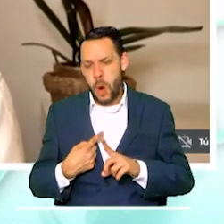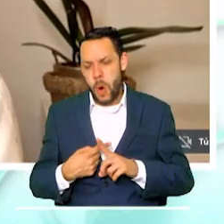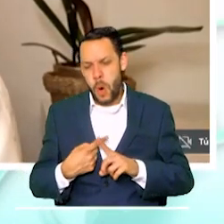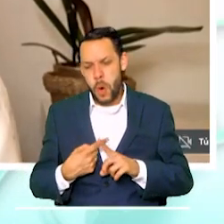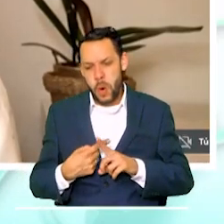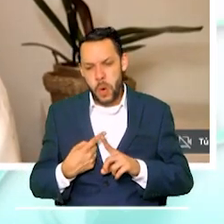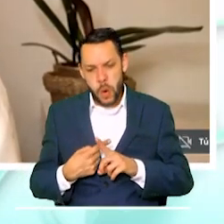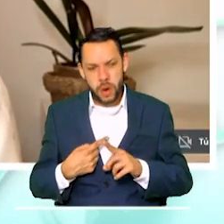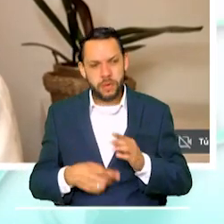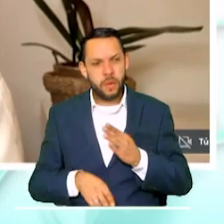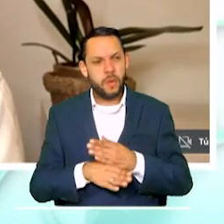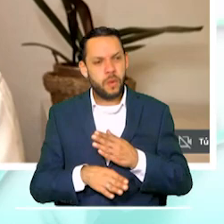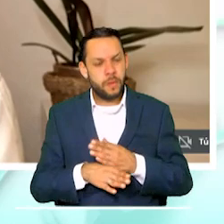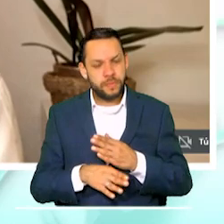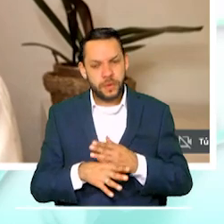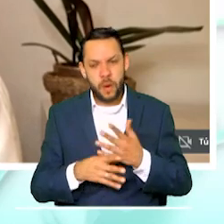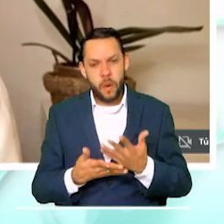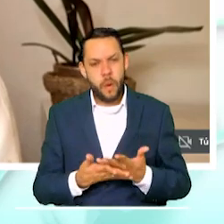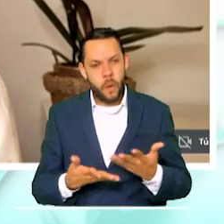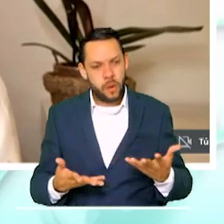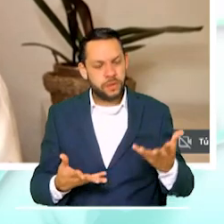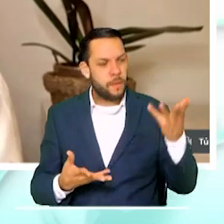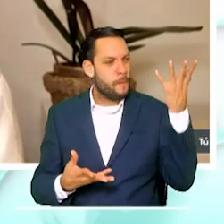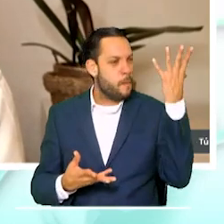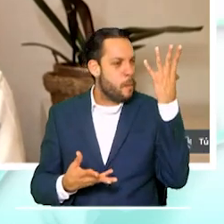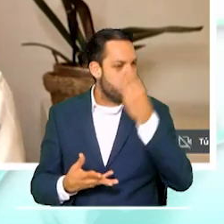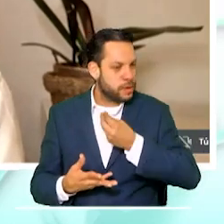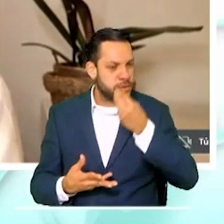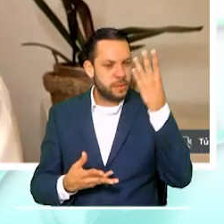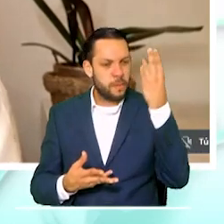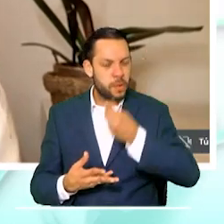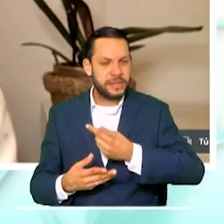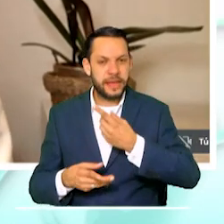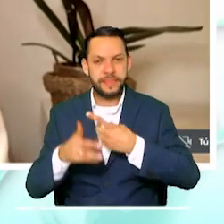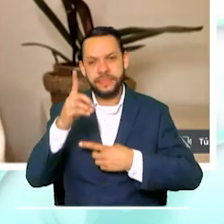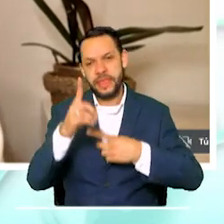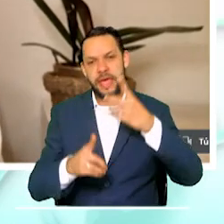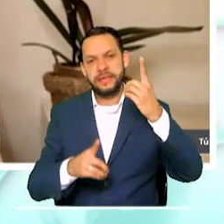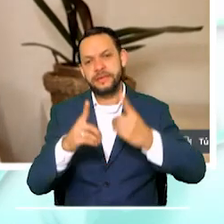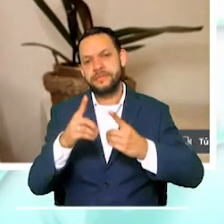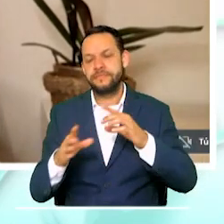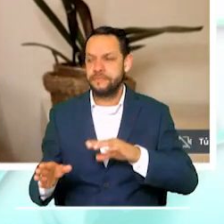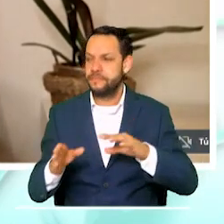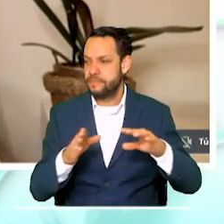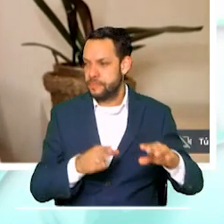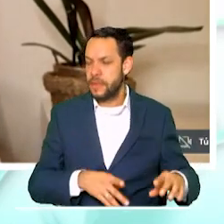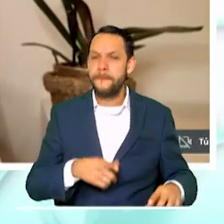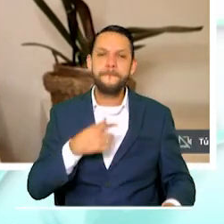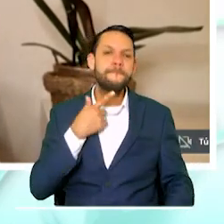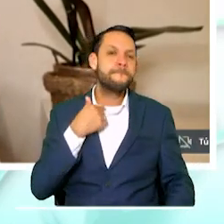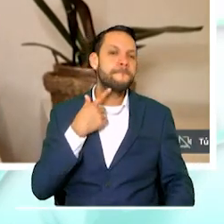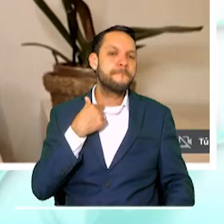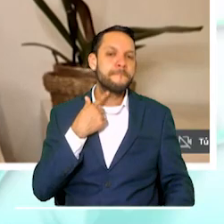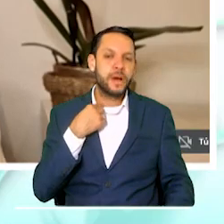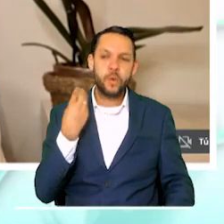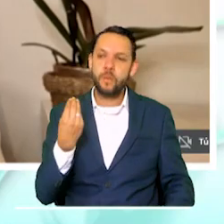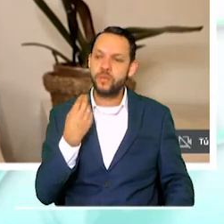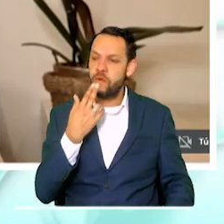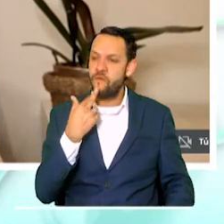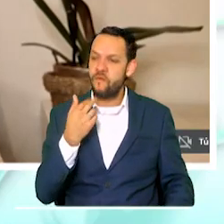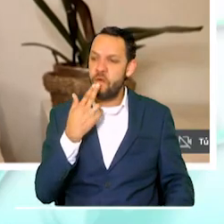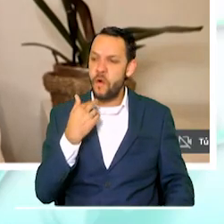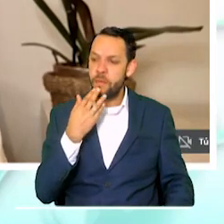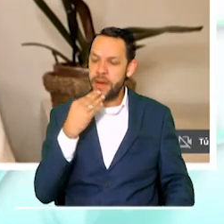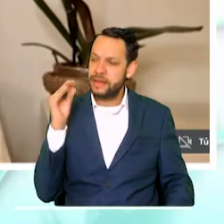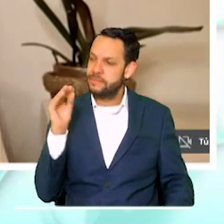nuevos resultados, con nuevas relaciones, con nuevas decisiones. Me encanta escucharte decir esto, desarrollar la amabilidad,